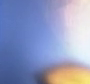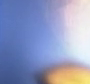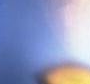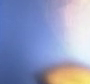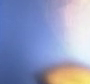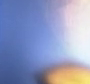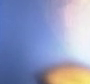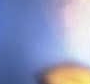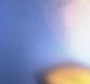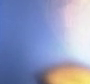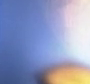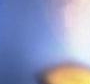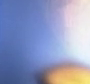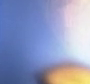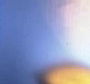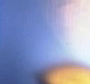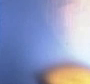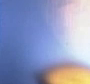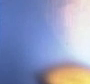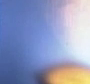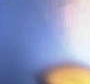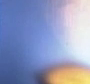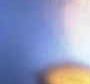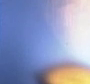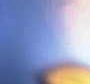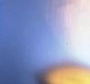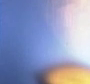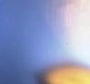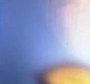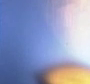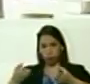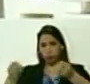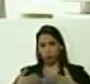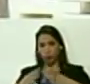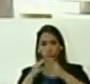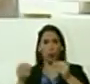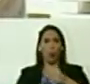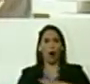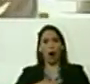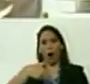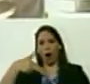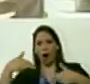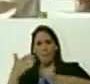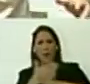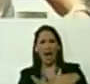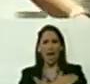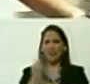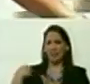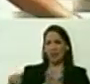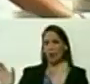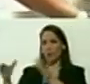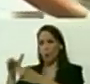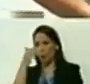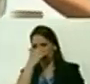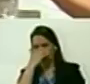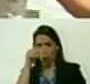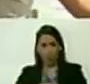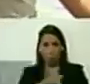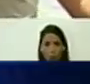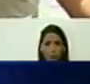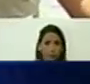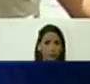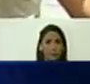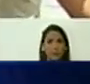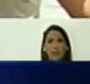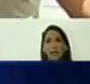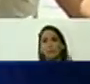General Néstor Reverol, informa sobre la inutilización de armas. Escuchamos. Que antes tenía la delincuencia y hoy las tiene